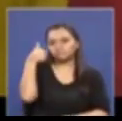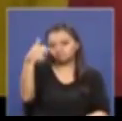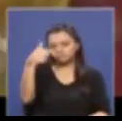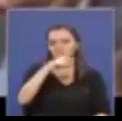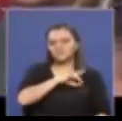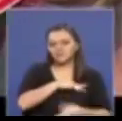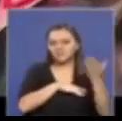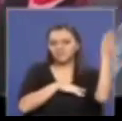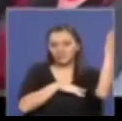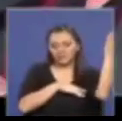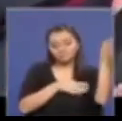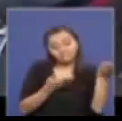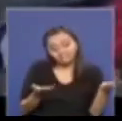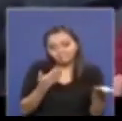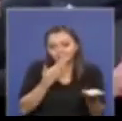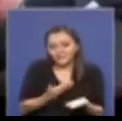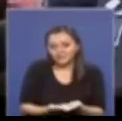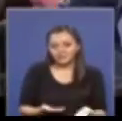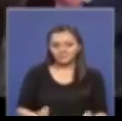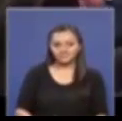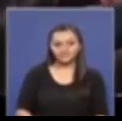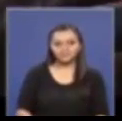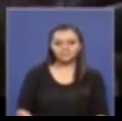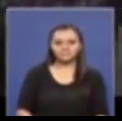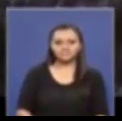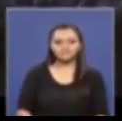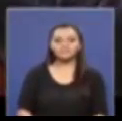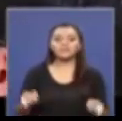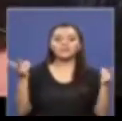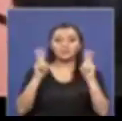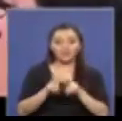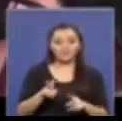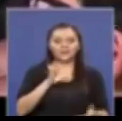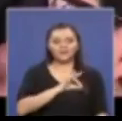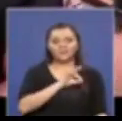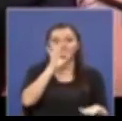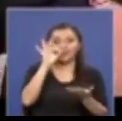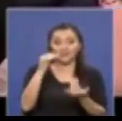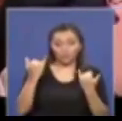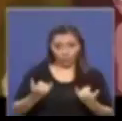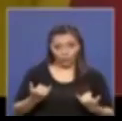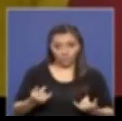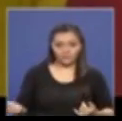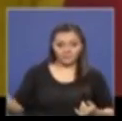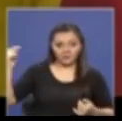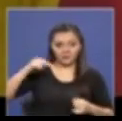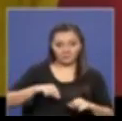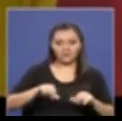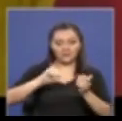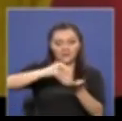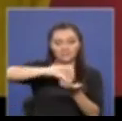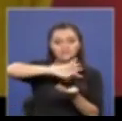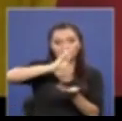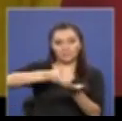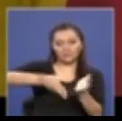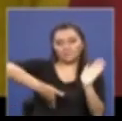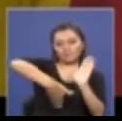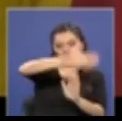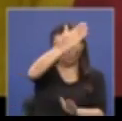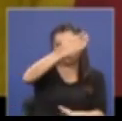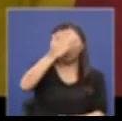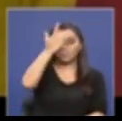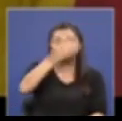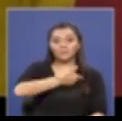nuestro país y eso también queremos agradecerlo. También asistiré junto a la delegación que me acompaña a la Asamblea Nacional,